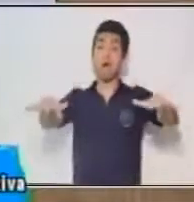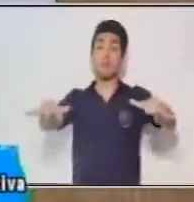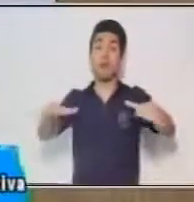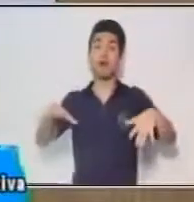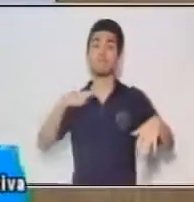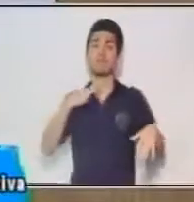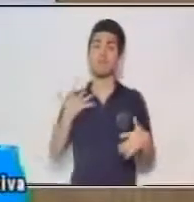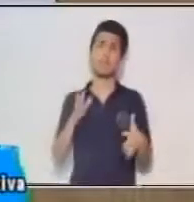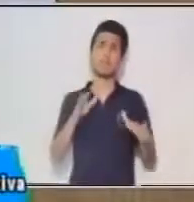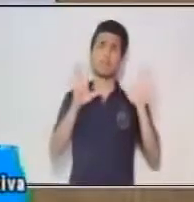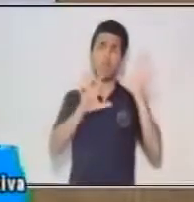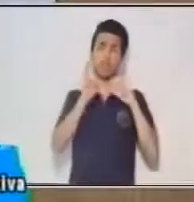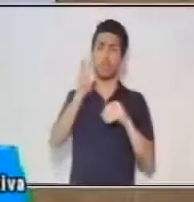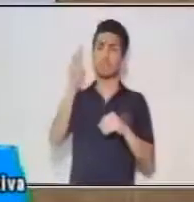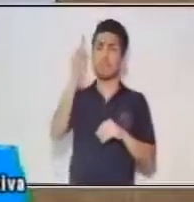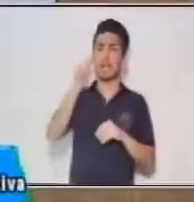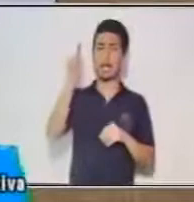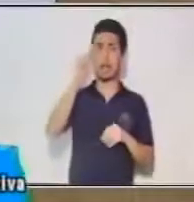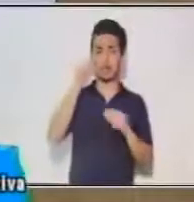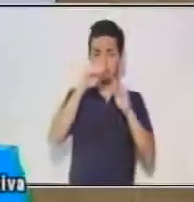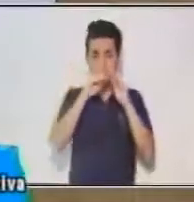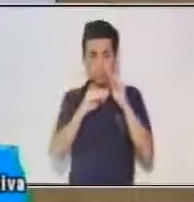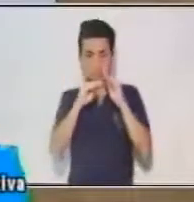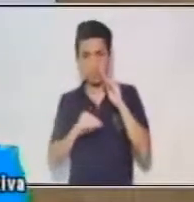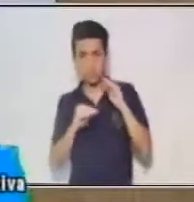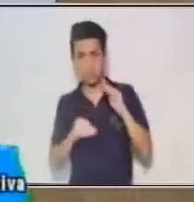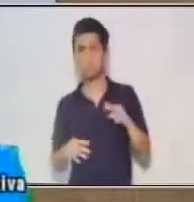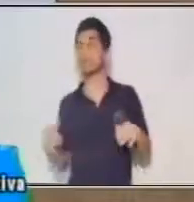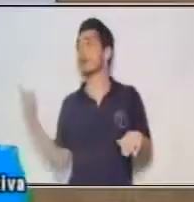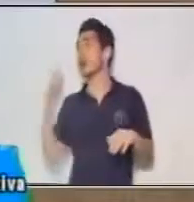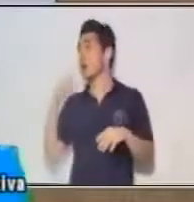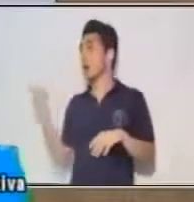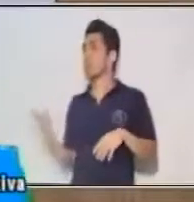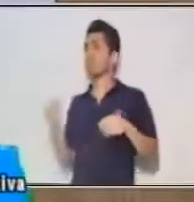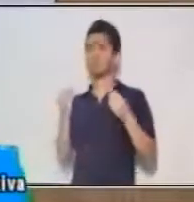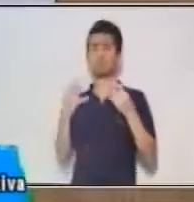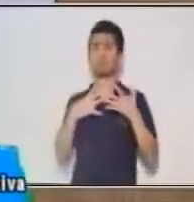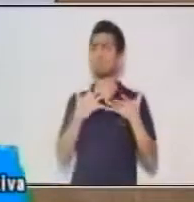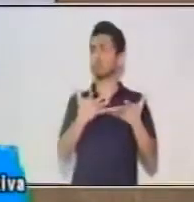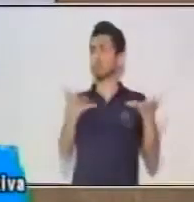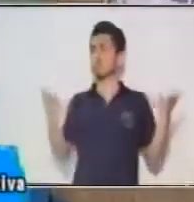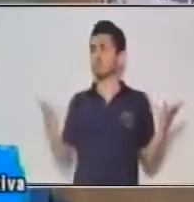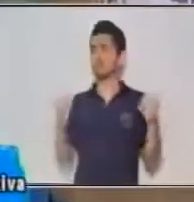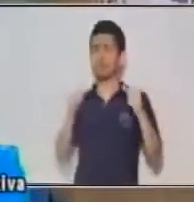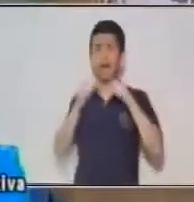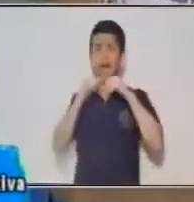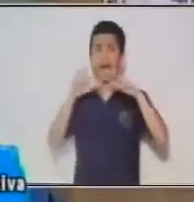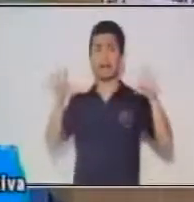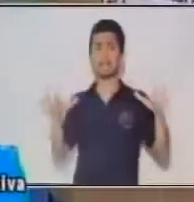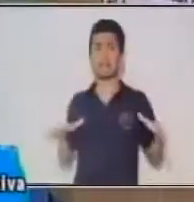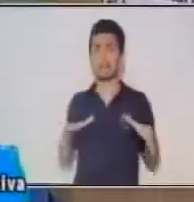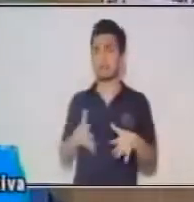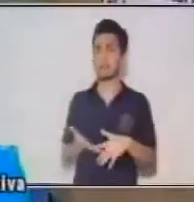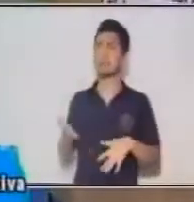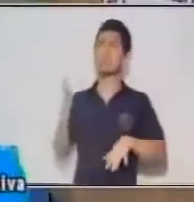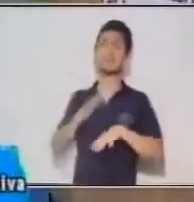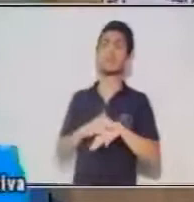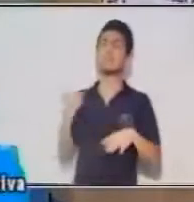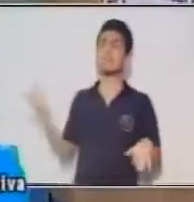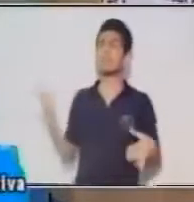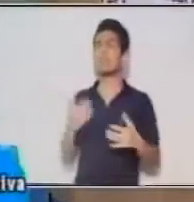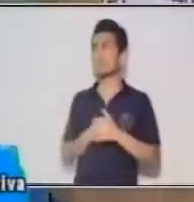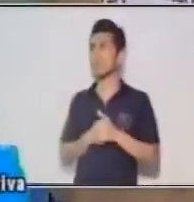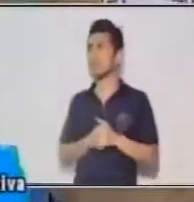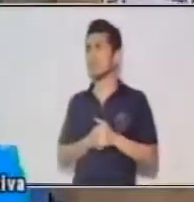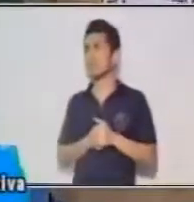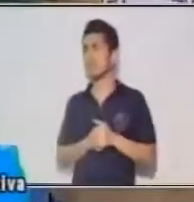grados centígrados. En el océano viven muchos animales. ¿Qué más podemos decir nosotros del océano? Significa que